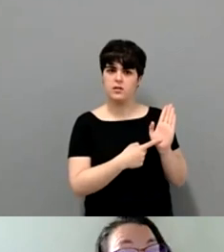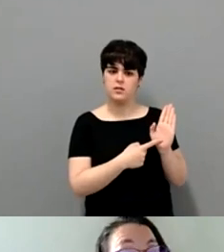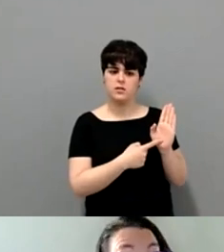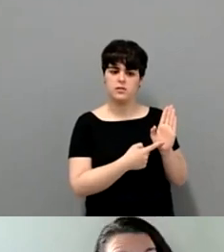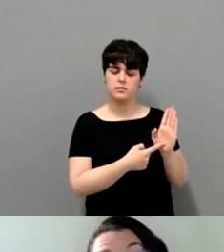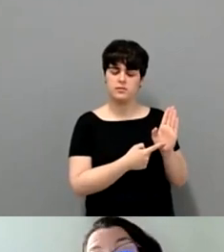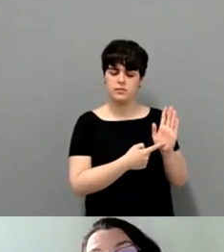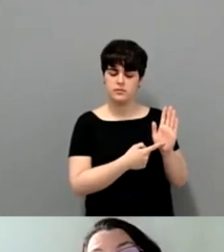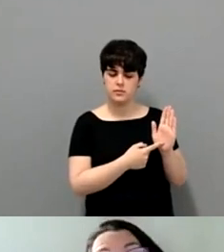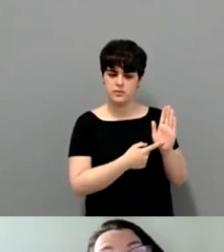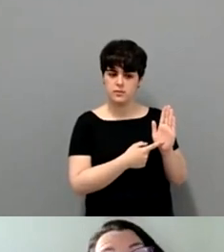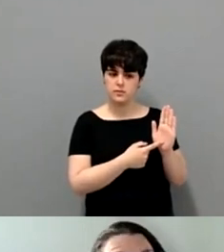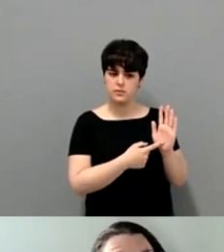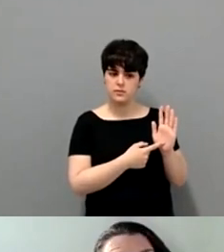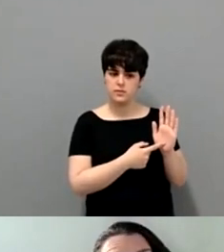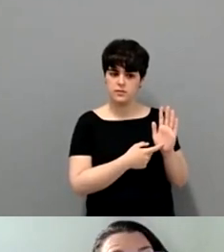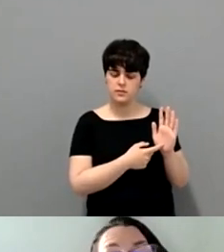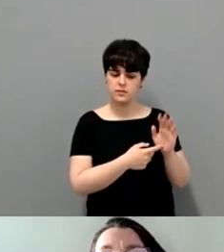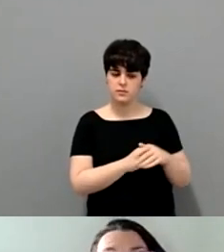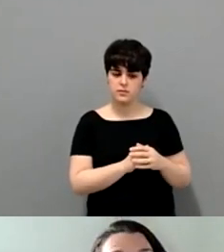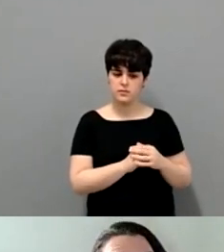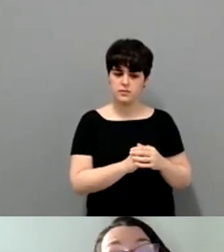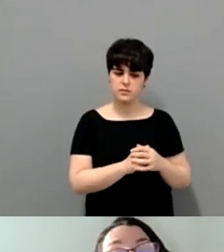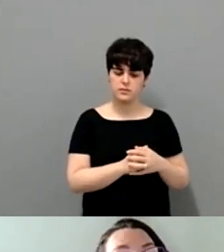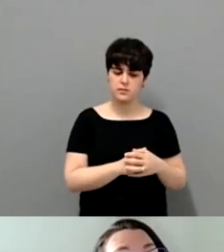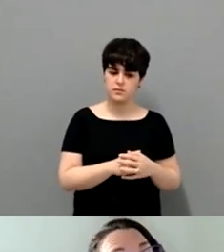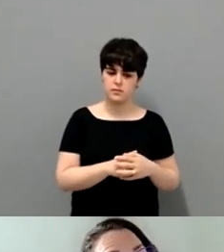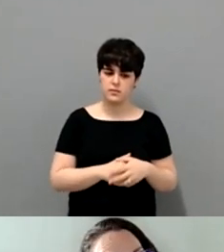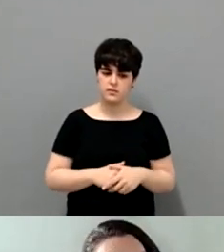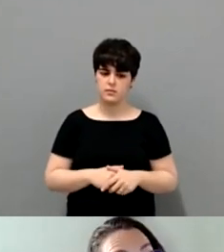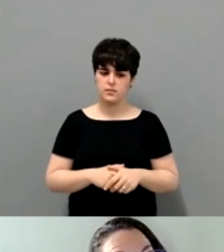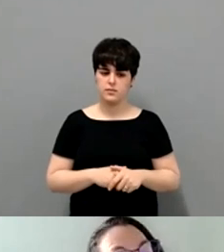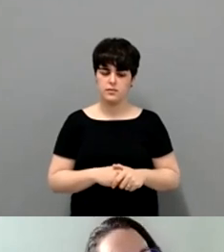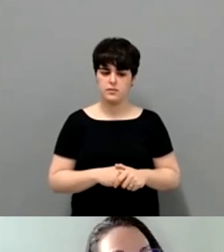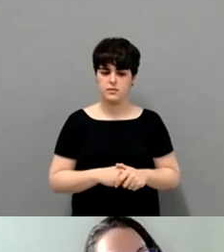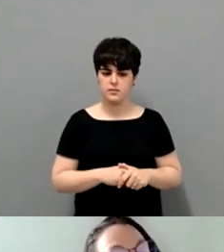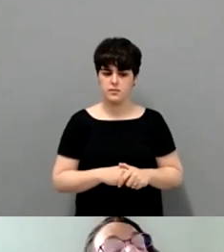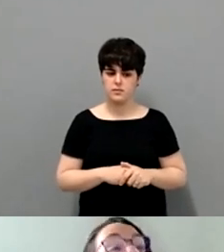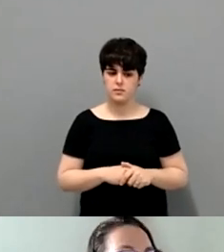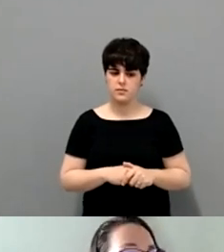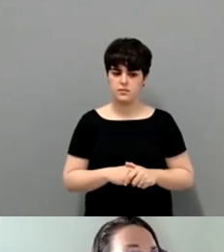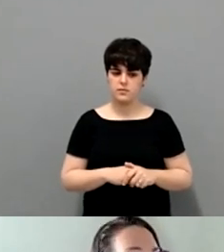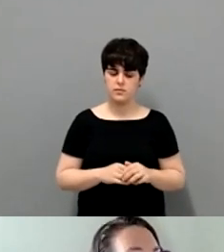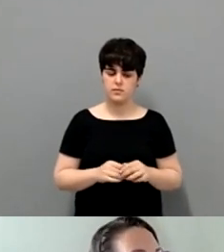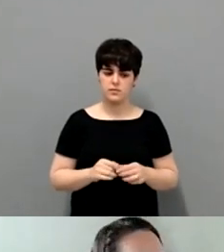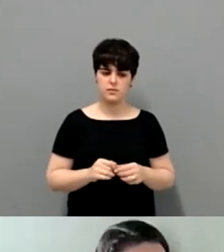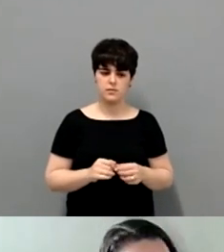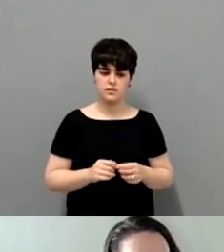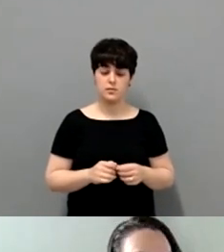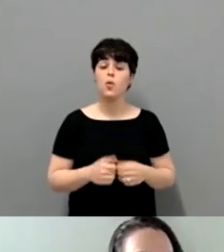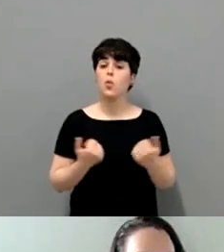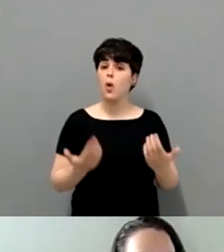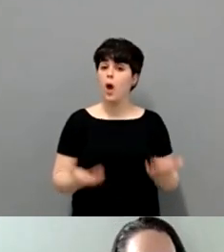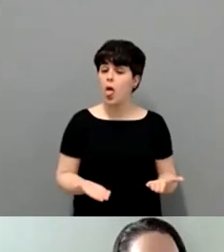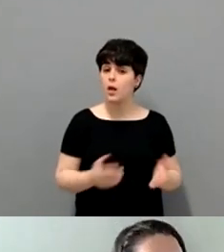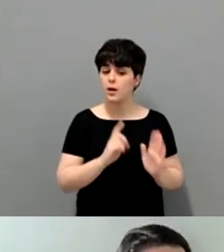es que el resto de mi discapacidad. Que es que